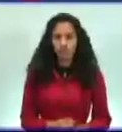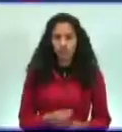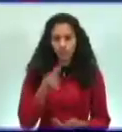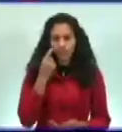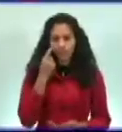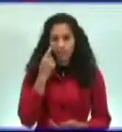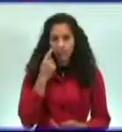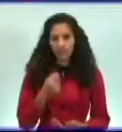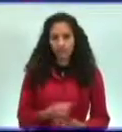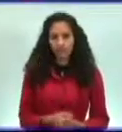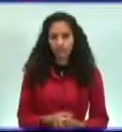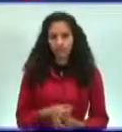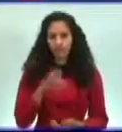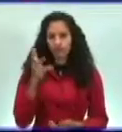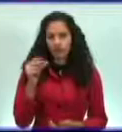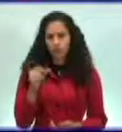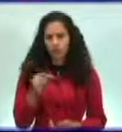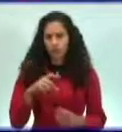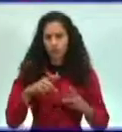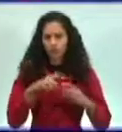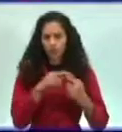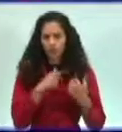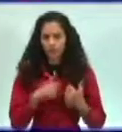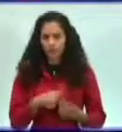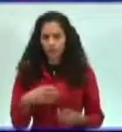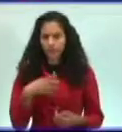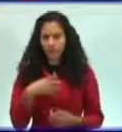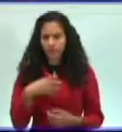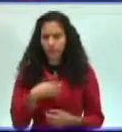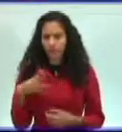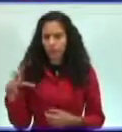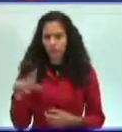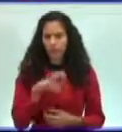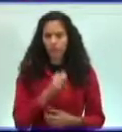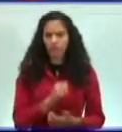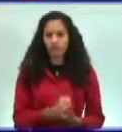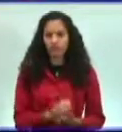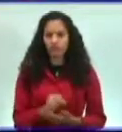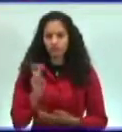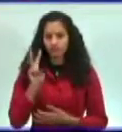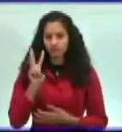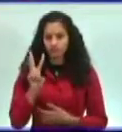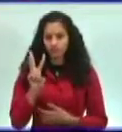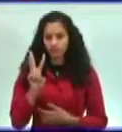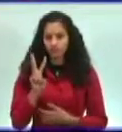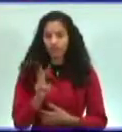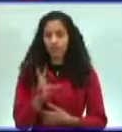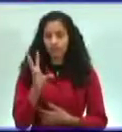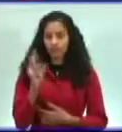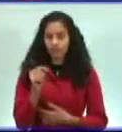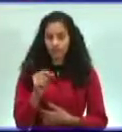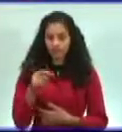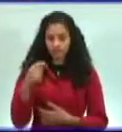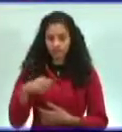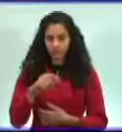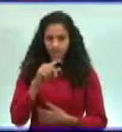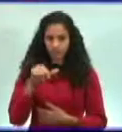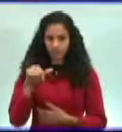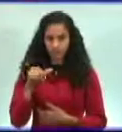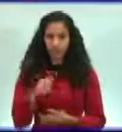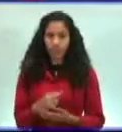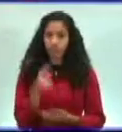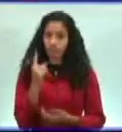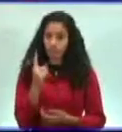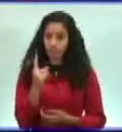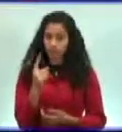Comprobemos. ¿Cuántos corazones tenemos en total? 3. ¿Cuántos hemos tachado?